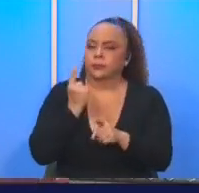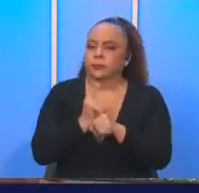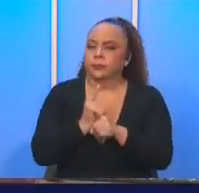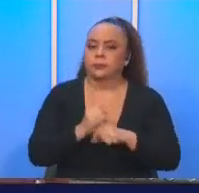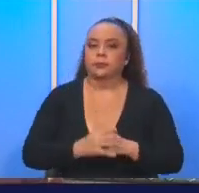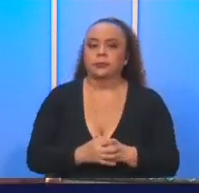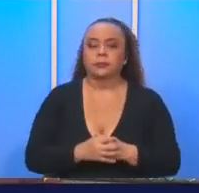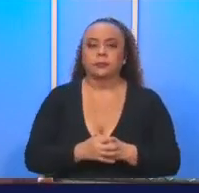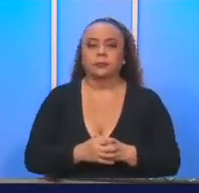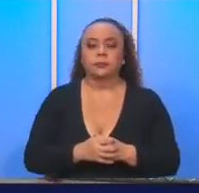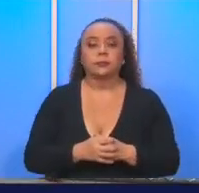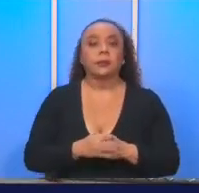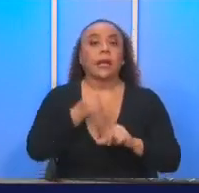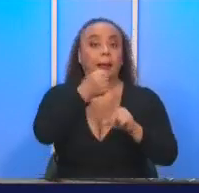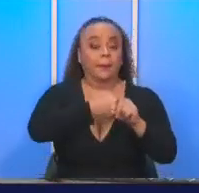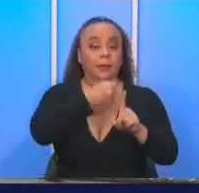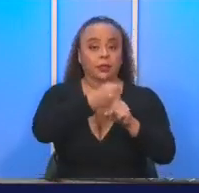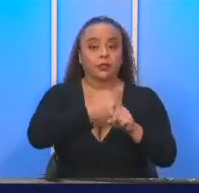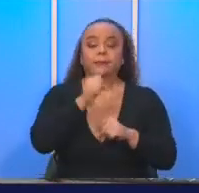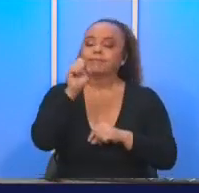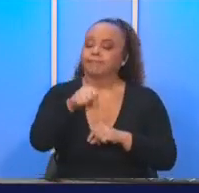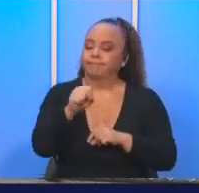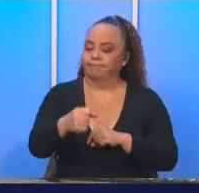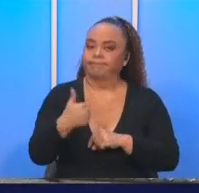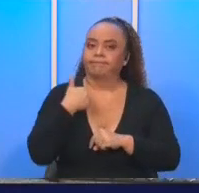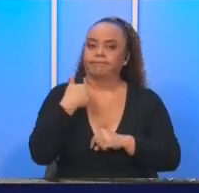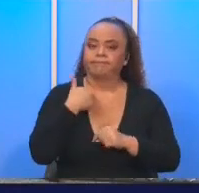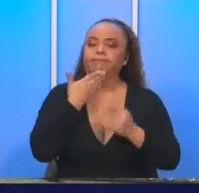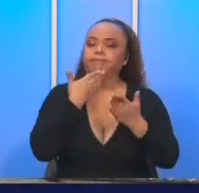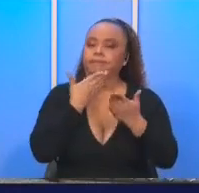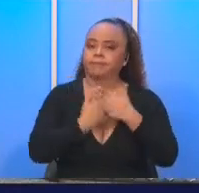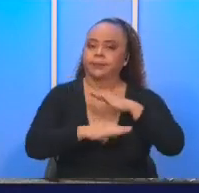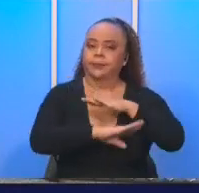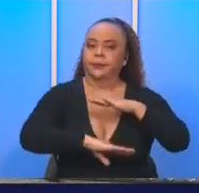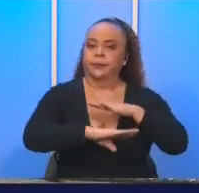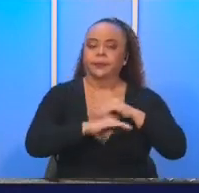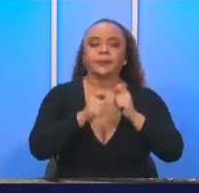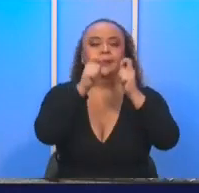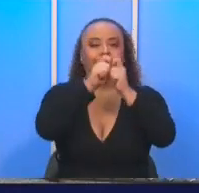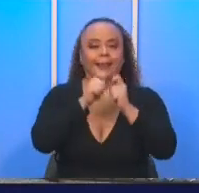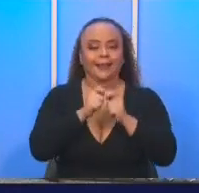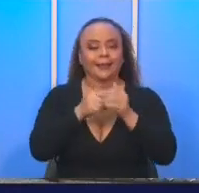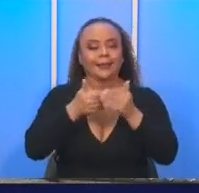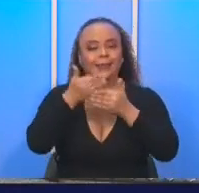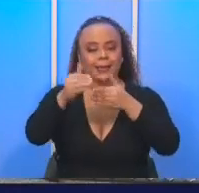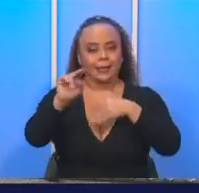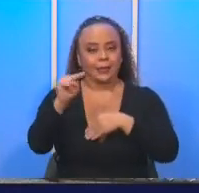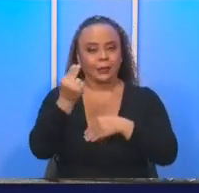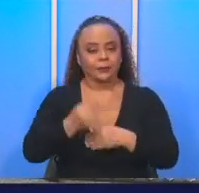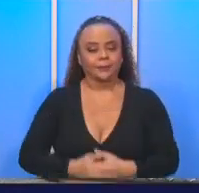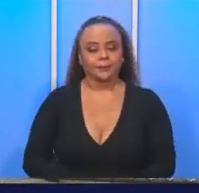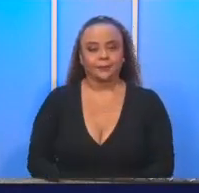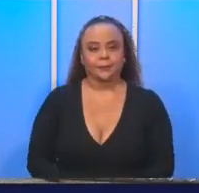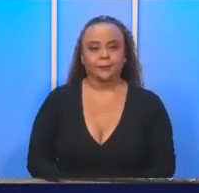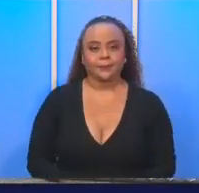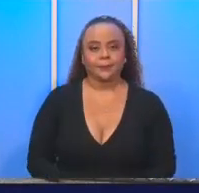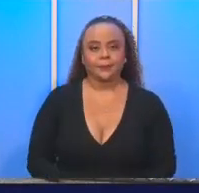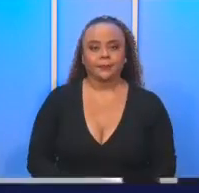de aquellas apelaciones que efectivamente sí tengan buen recaudo. El detalle en la siguiente nota a continuación.